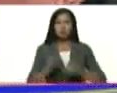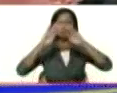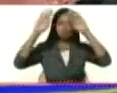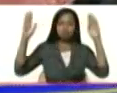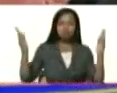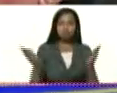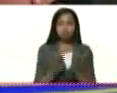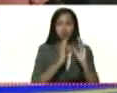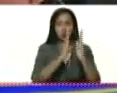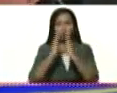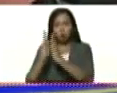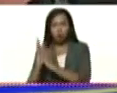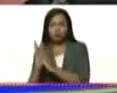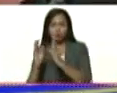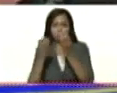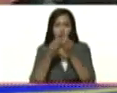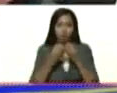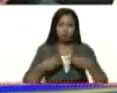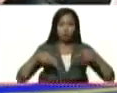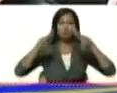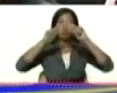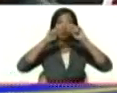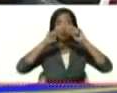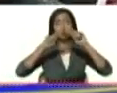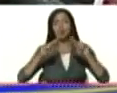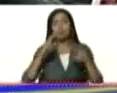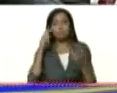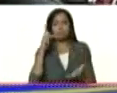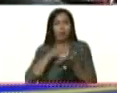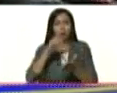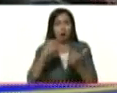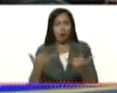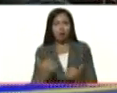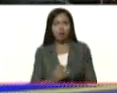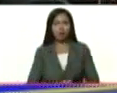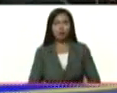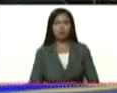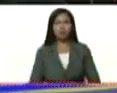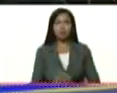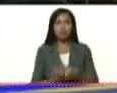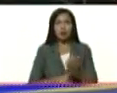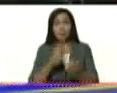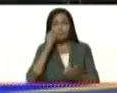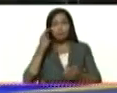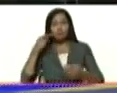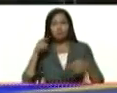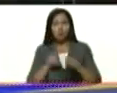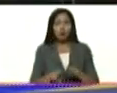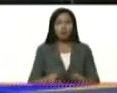de la Organización de Naciones Unidas, presentes, hermanos, hermanas,